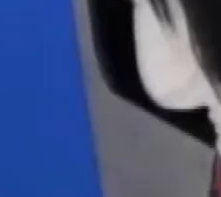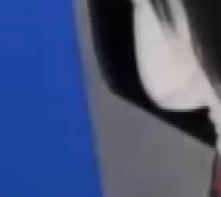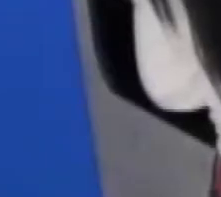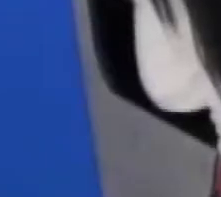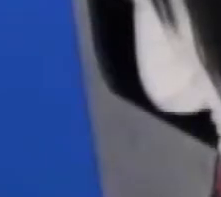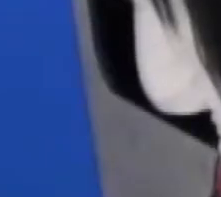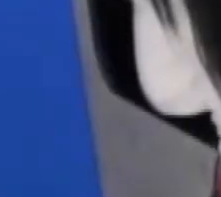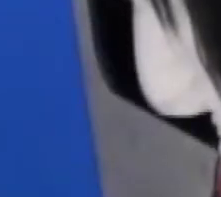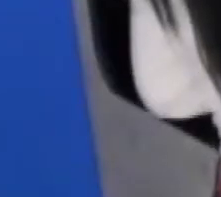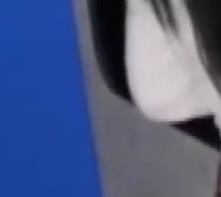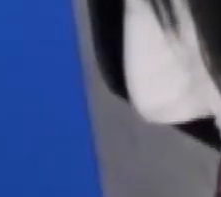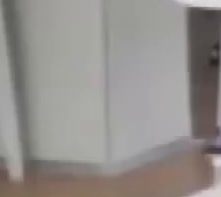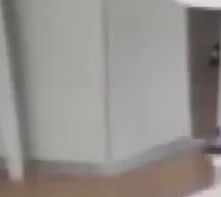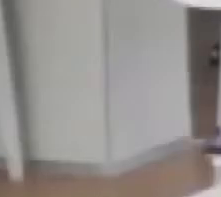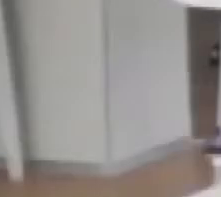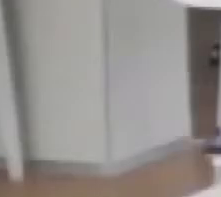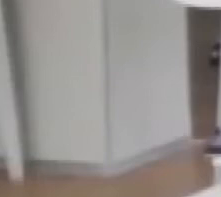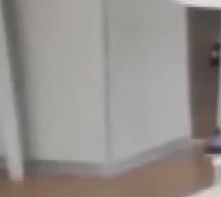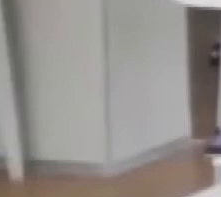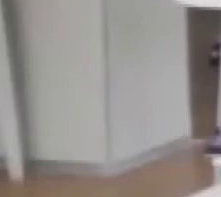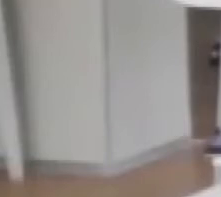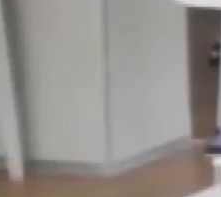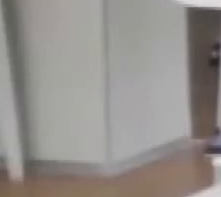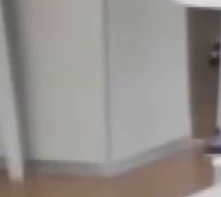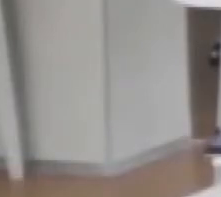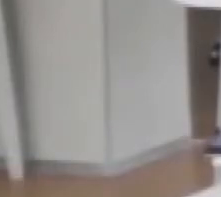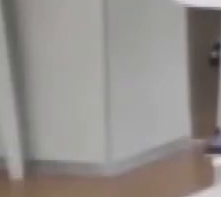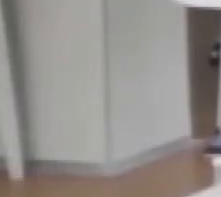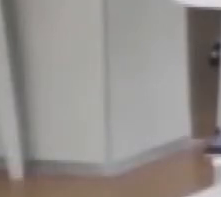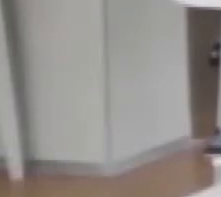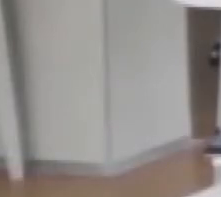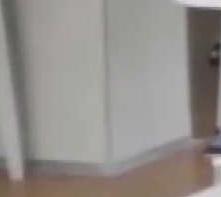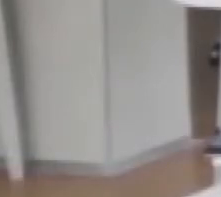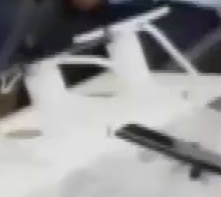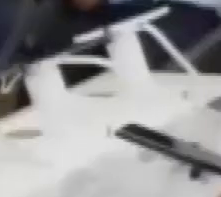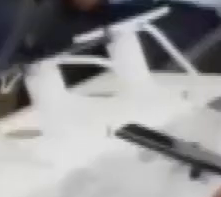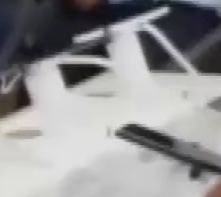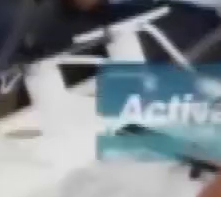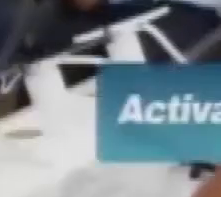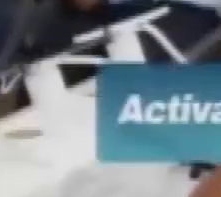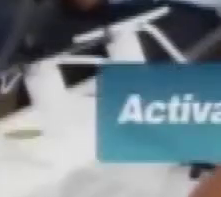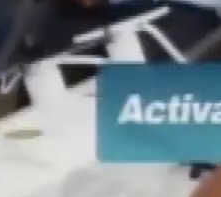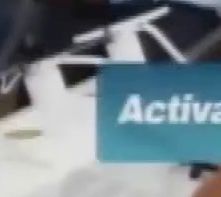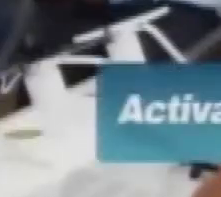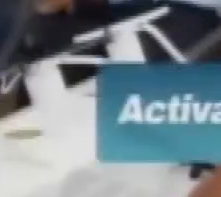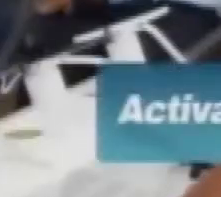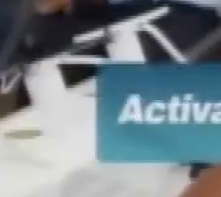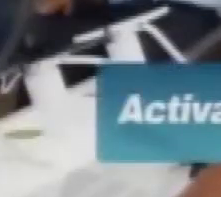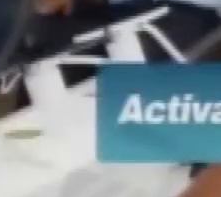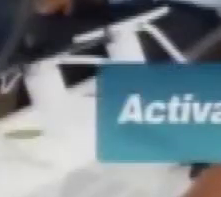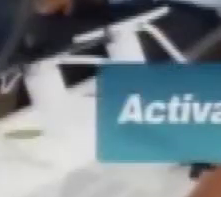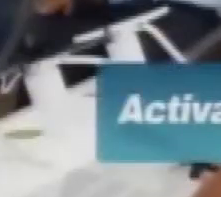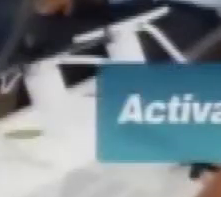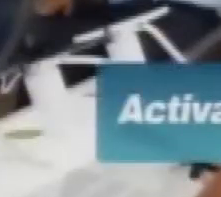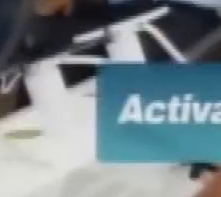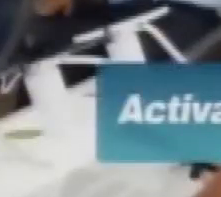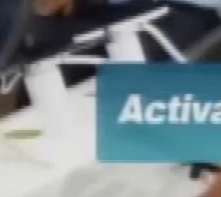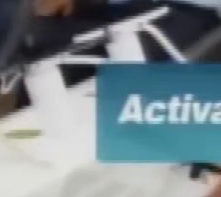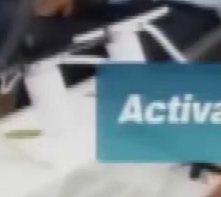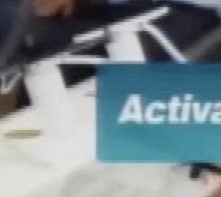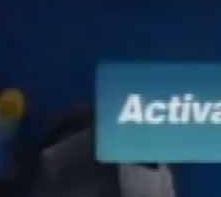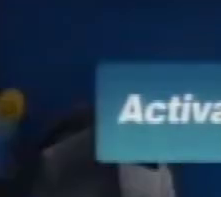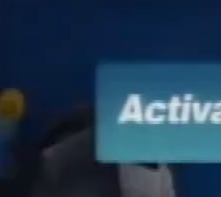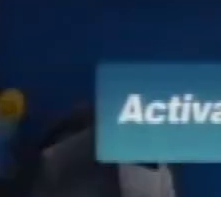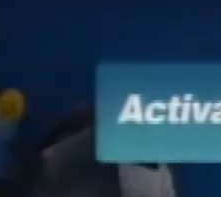Tenemos velocidades hasta 100 megas en donde el cliente podrá disfrutar de la mejor calidad del servicio. Estamos obsequiando una tablet para nuestros